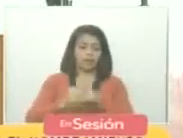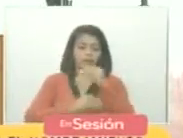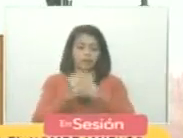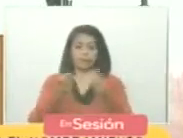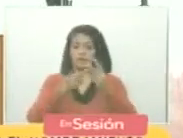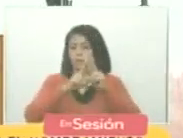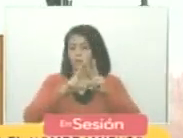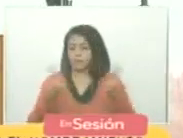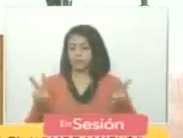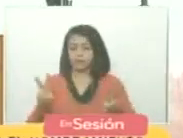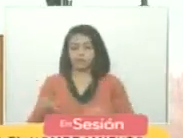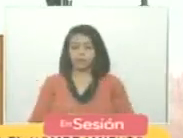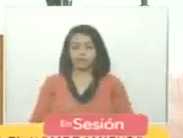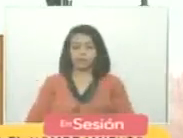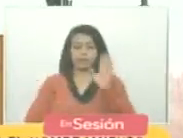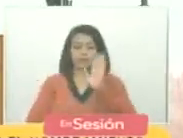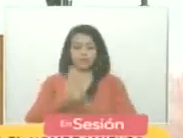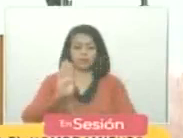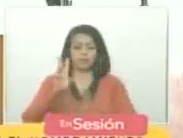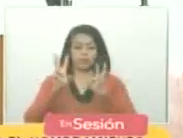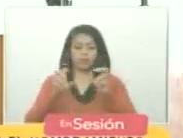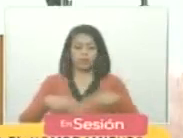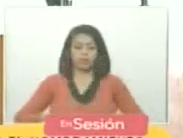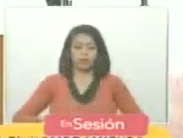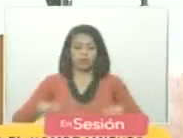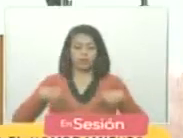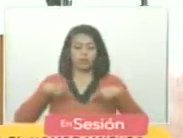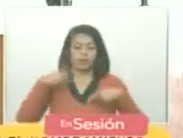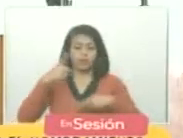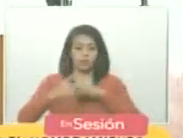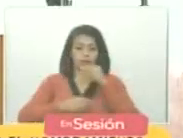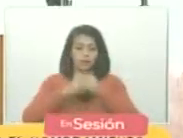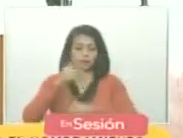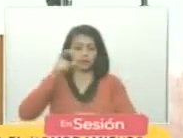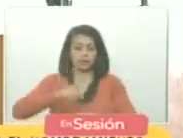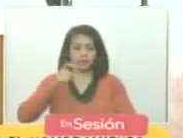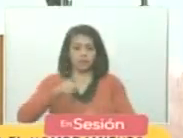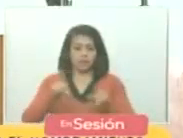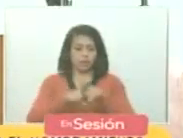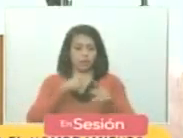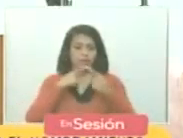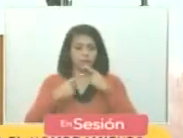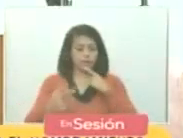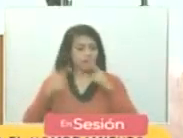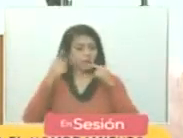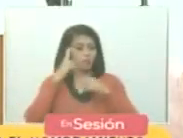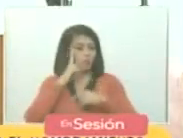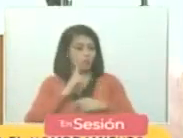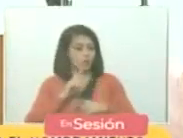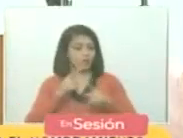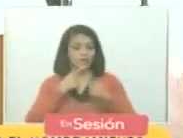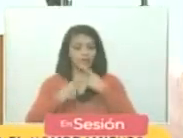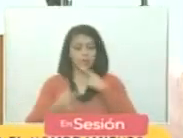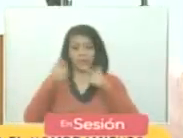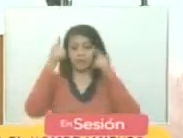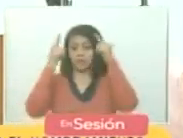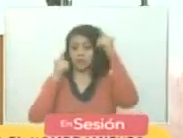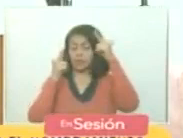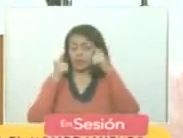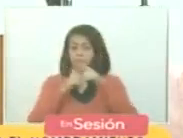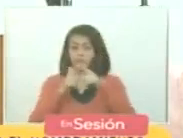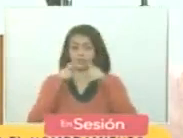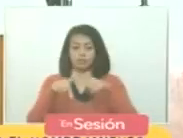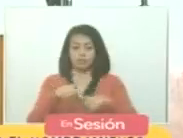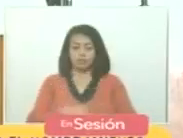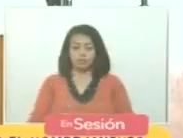la paz y el desarrollo y esa nueva humanidad que debe ser necesaria, como lo decía Bolívar y como lo decía Chávez. Y